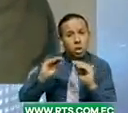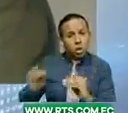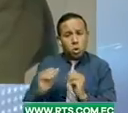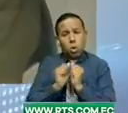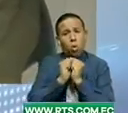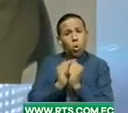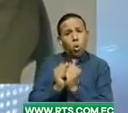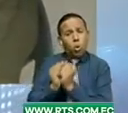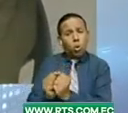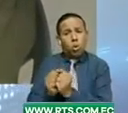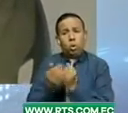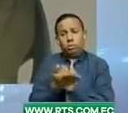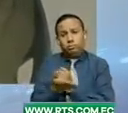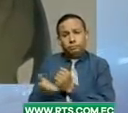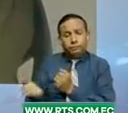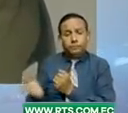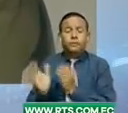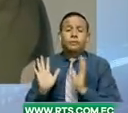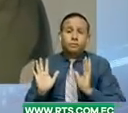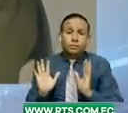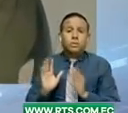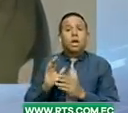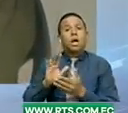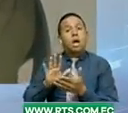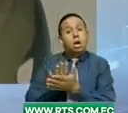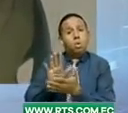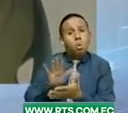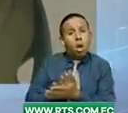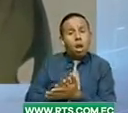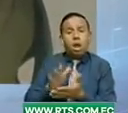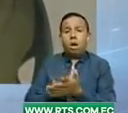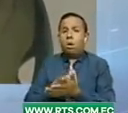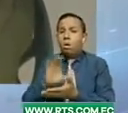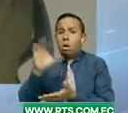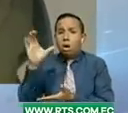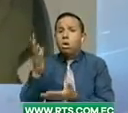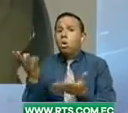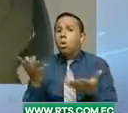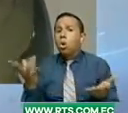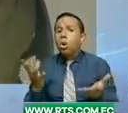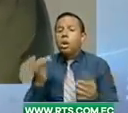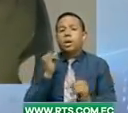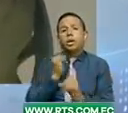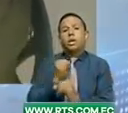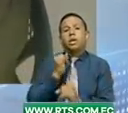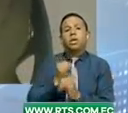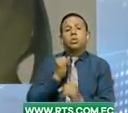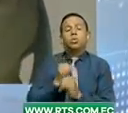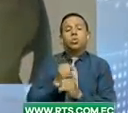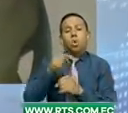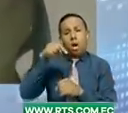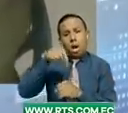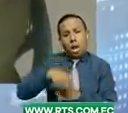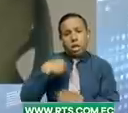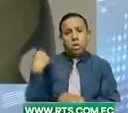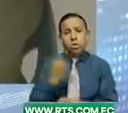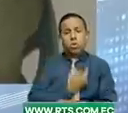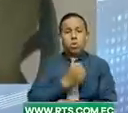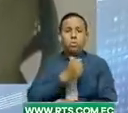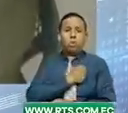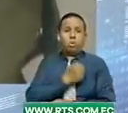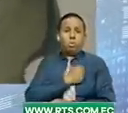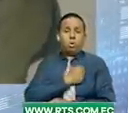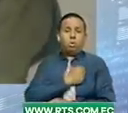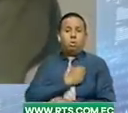con becas para primaria y secundaria en instituciones educativas de la Junta de Beneficencia. Se va a